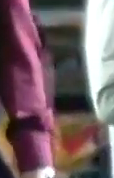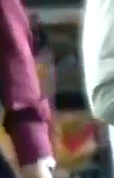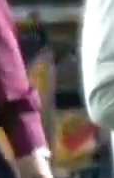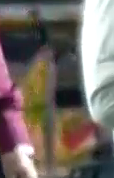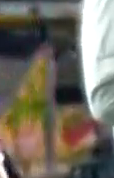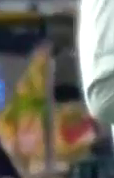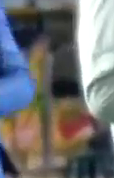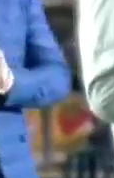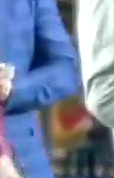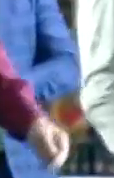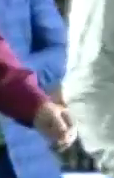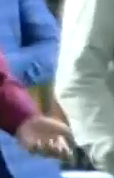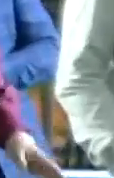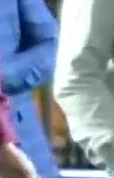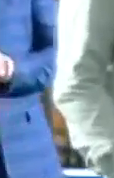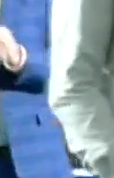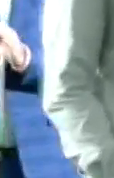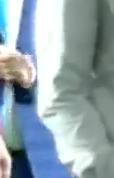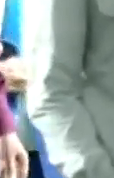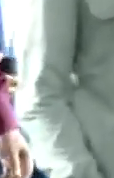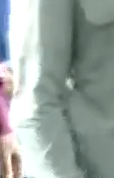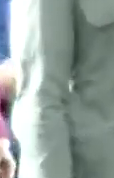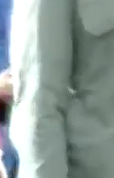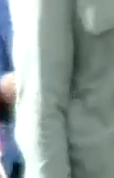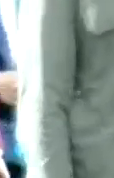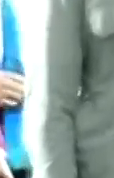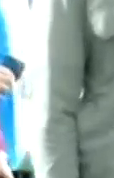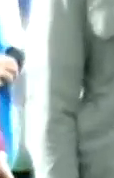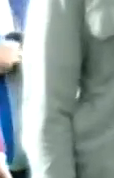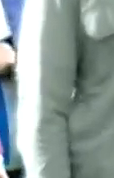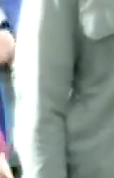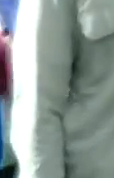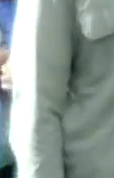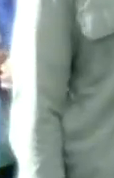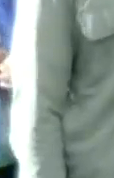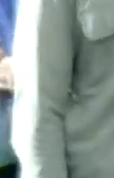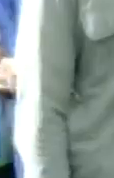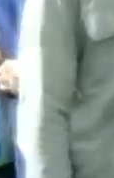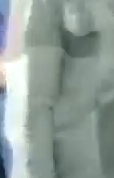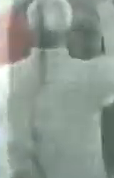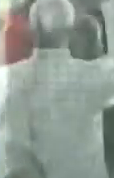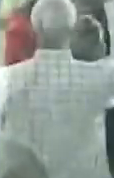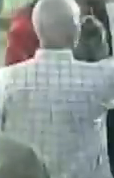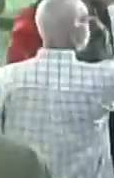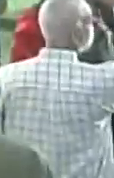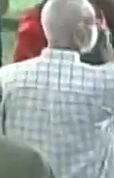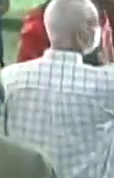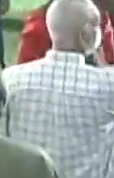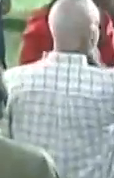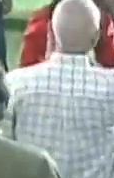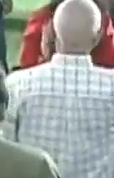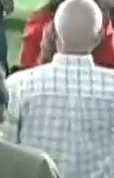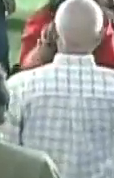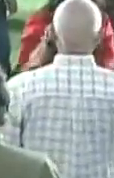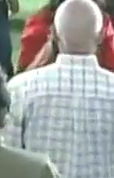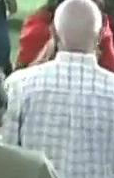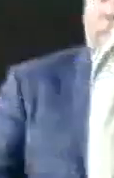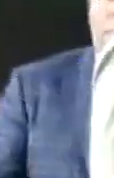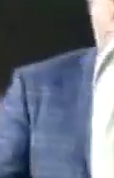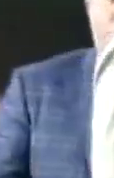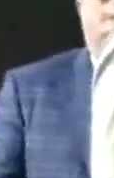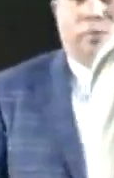Si yo fuera como Ariel, ¿cuánto cansa iba a tener? Y hoy por hoy yo no las tengo.